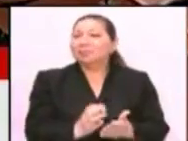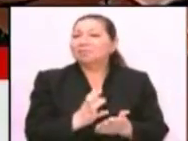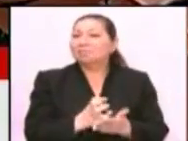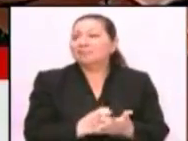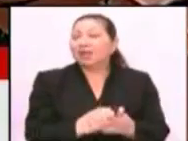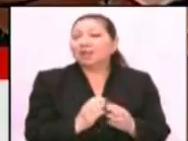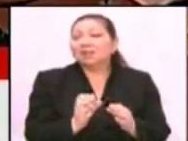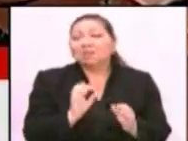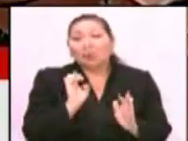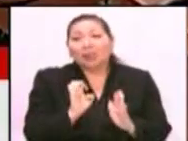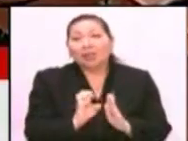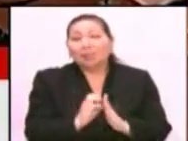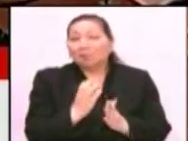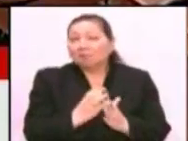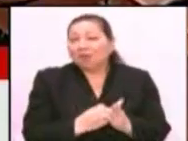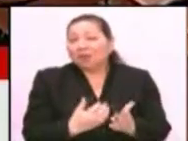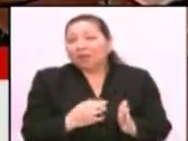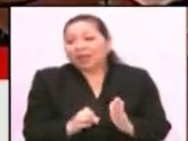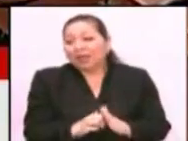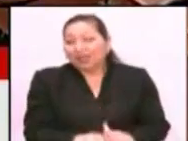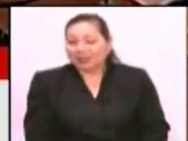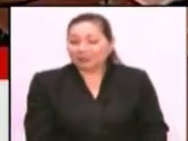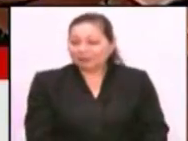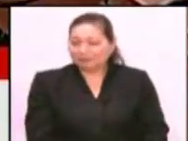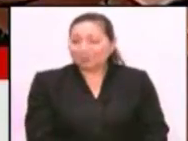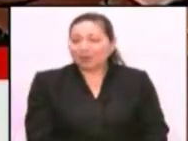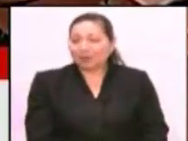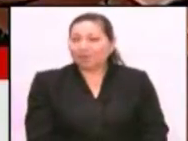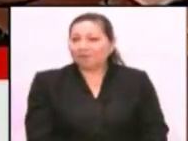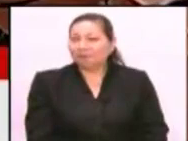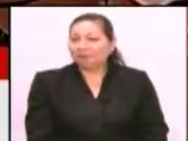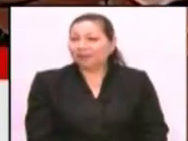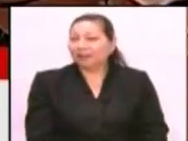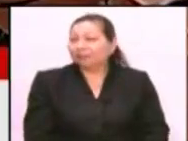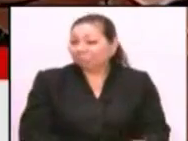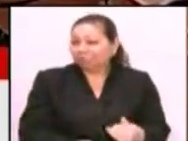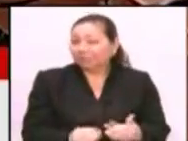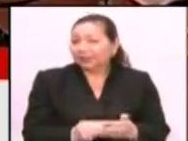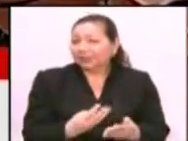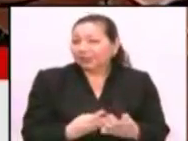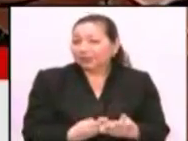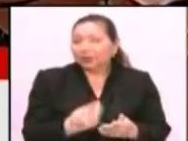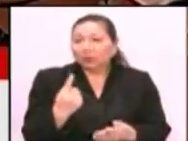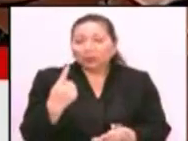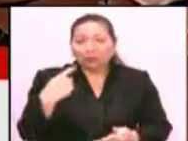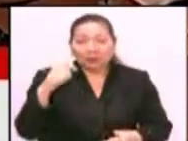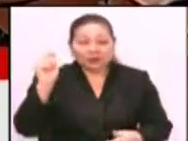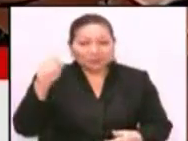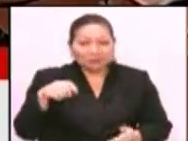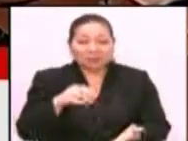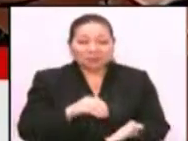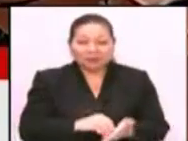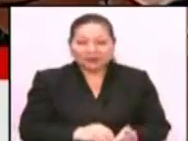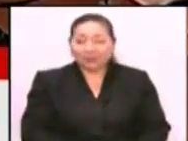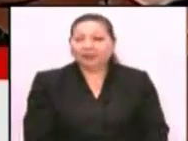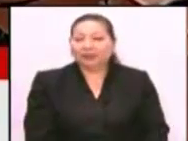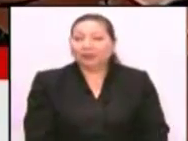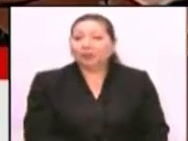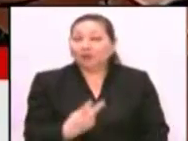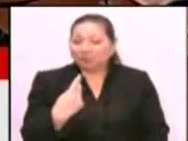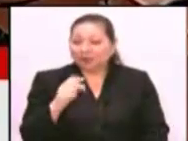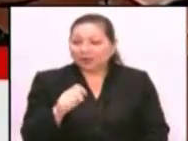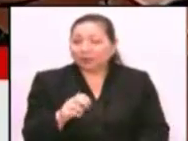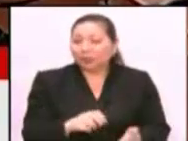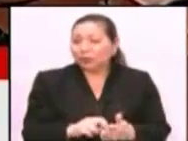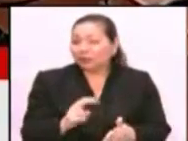reducción. Si, por ejemplo, la reducción, esto es un ejemplo muy simplificado, la reducción de la reincidencia carcelaria fue 1%, pago 1.000,